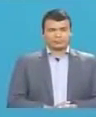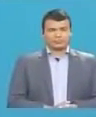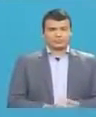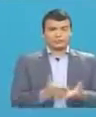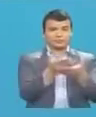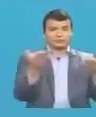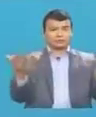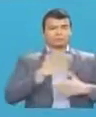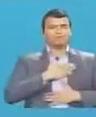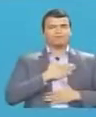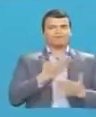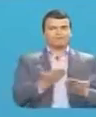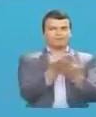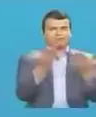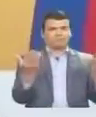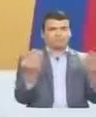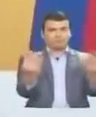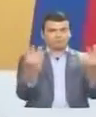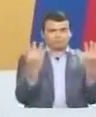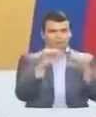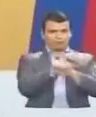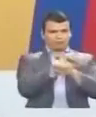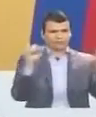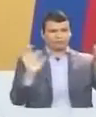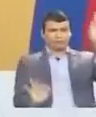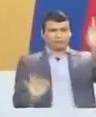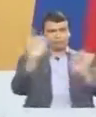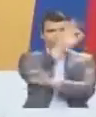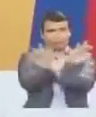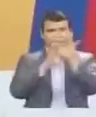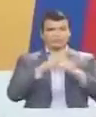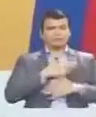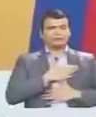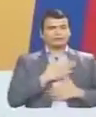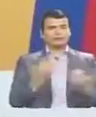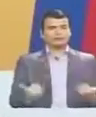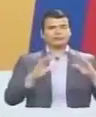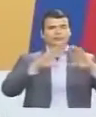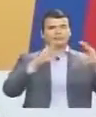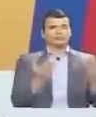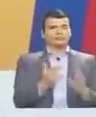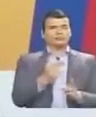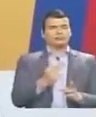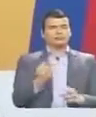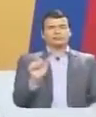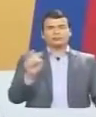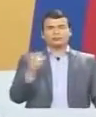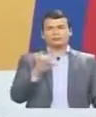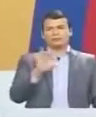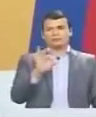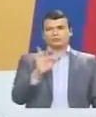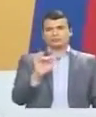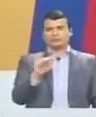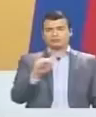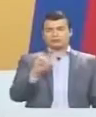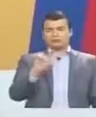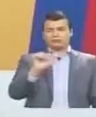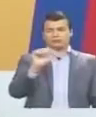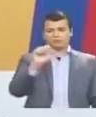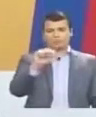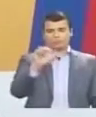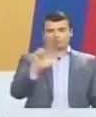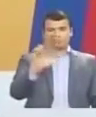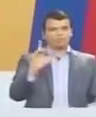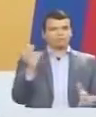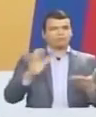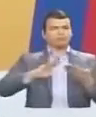¿Qué tal, compañeros y televidentes de Amaneciendo Telepacífico? Los saludo desde el Colegio Agustiniano Salitre en Bogotá, donde llegaron